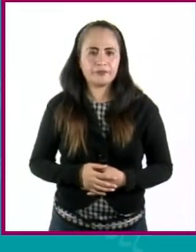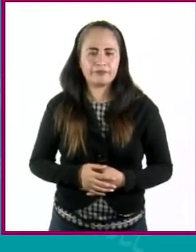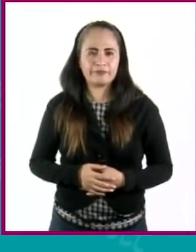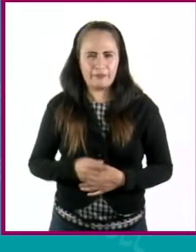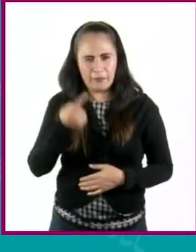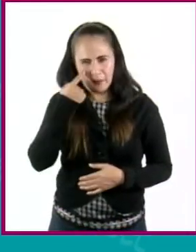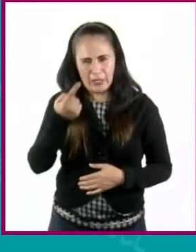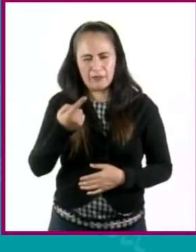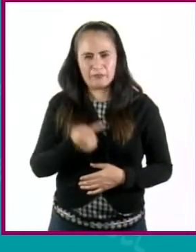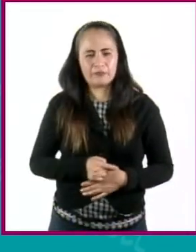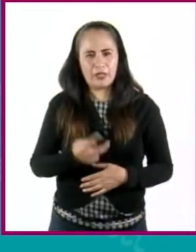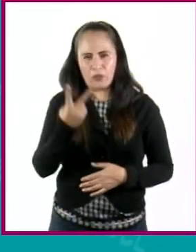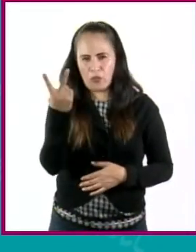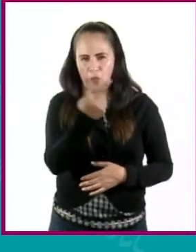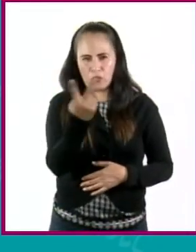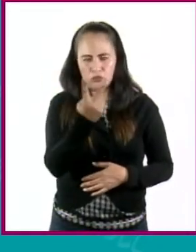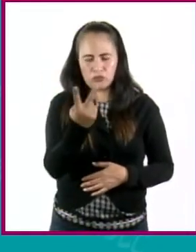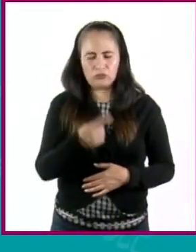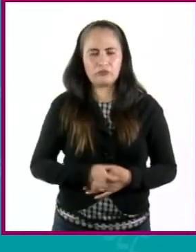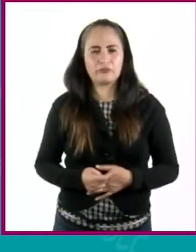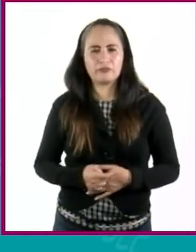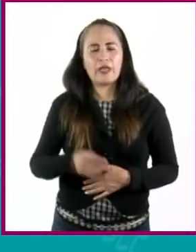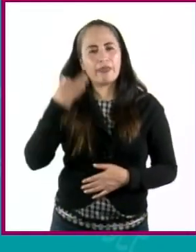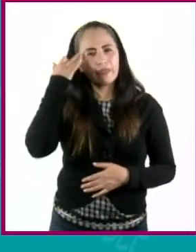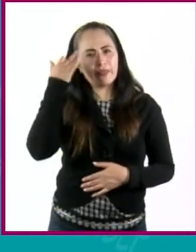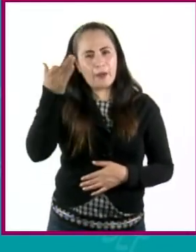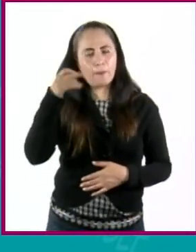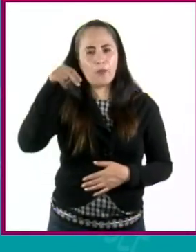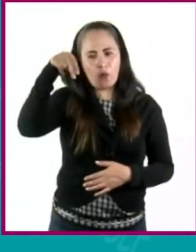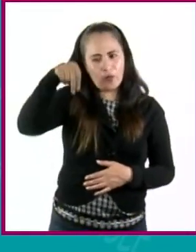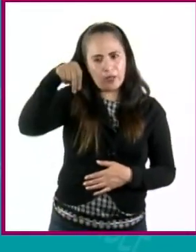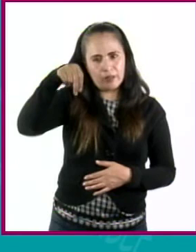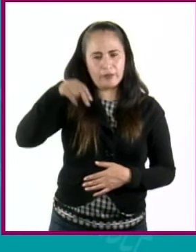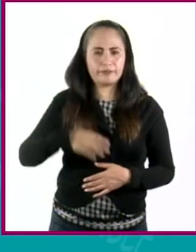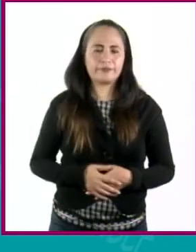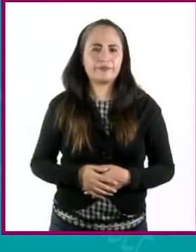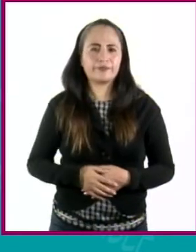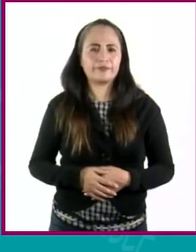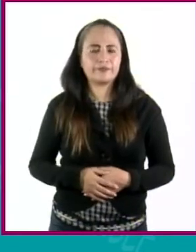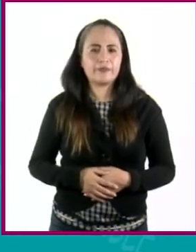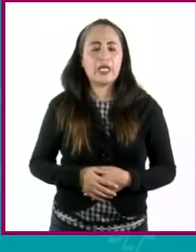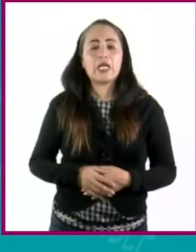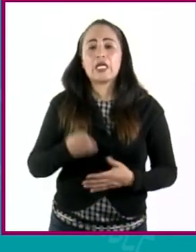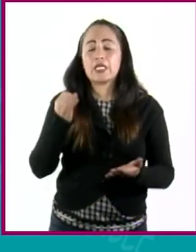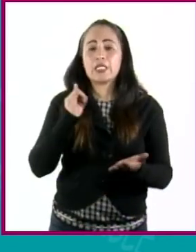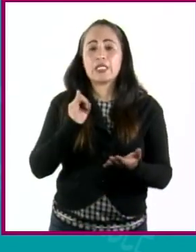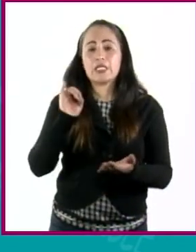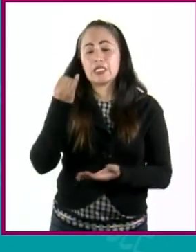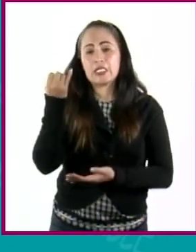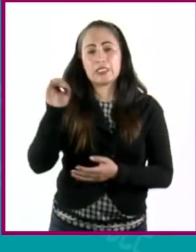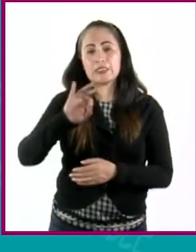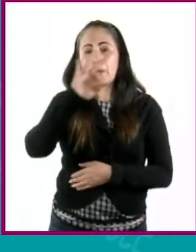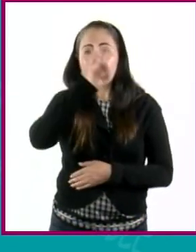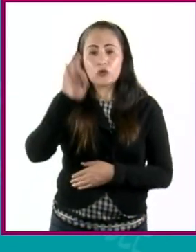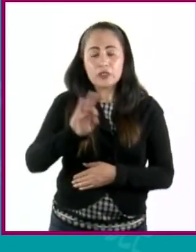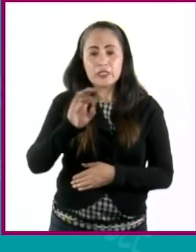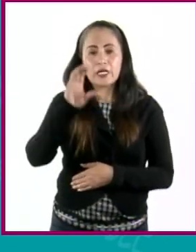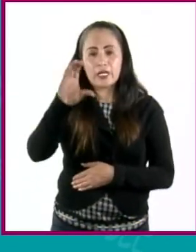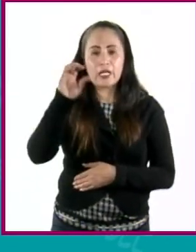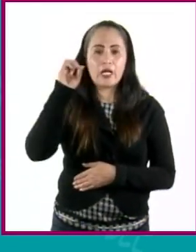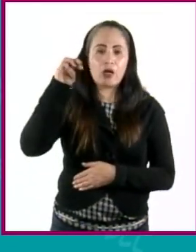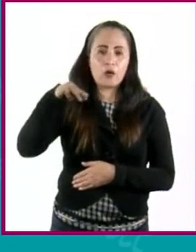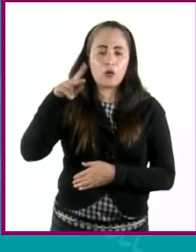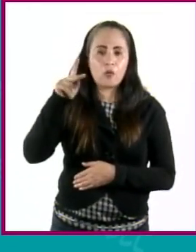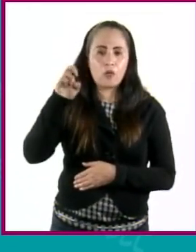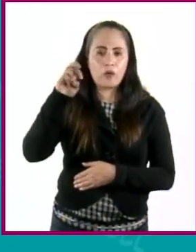Podemos pensar en ambas ecuaciones como una función del tiempo N. En el caso del interés compuesto, la variable n es un